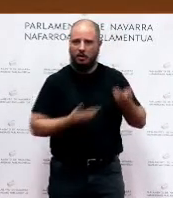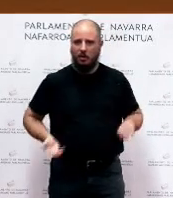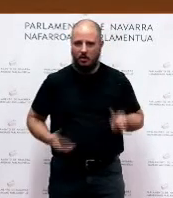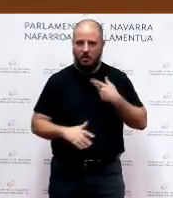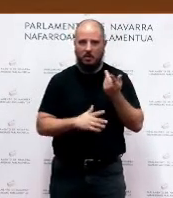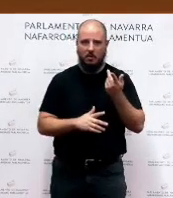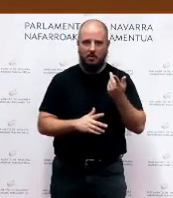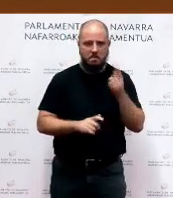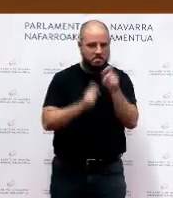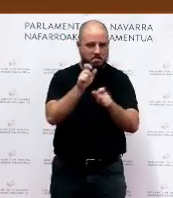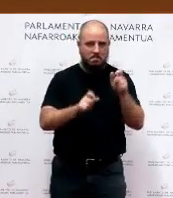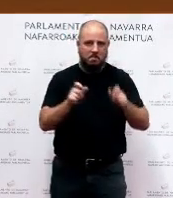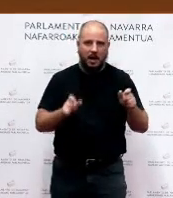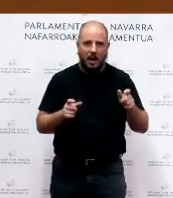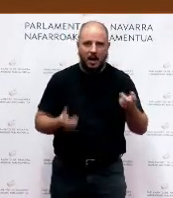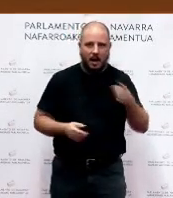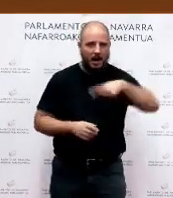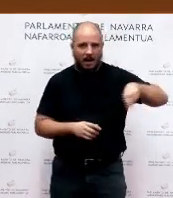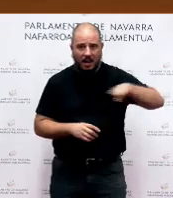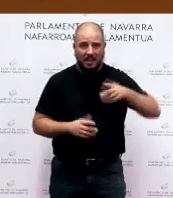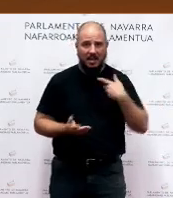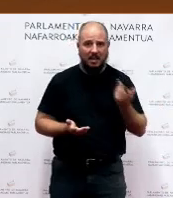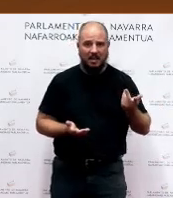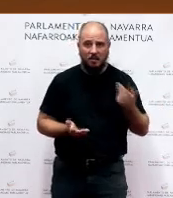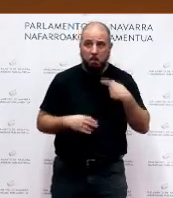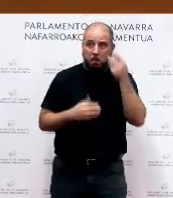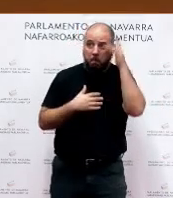crece el número de personas que no tiene ni tan siquiera